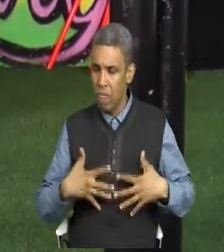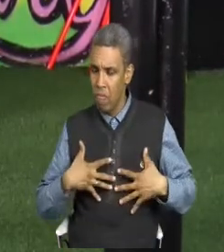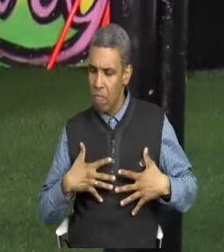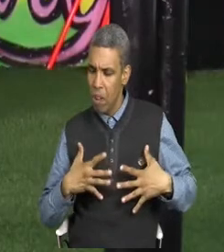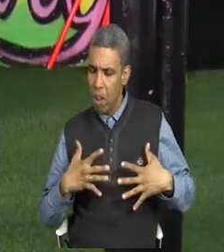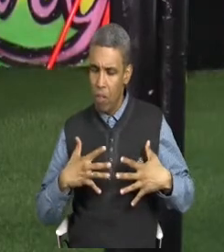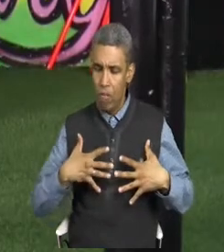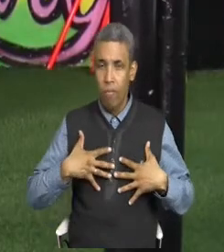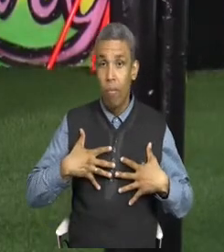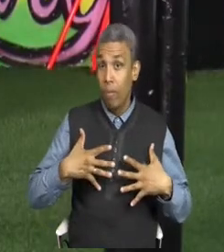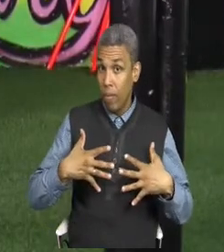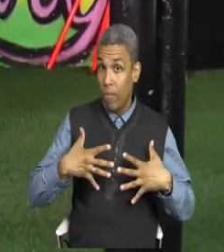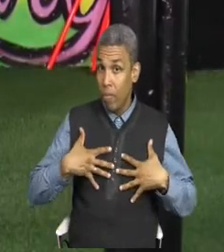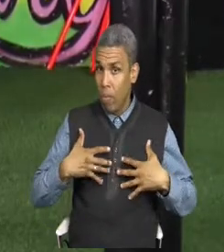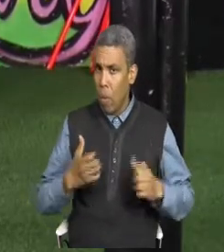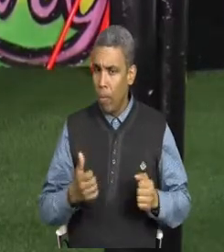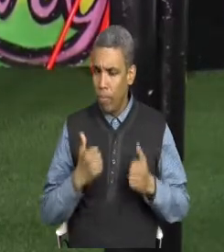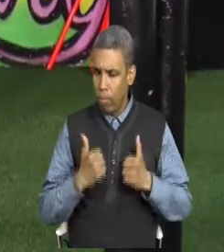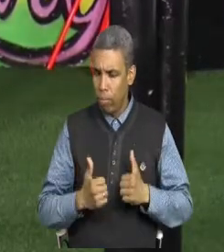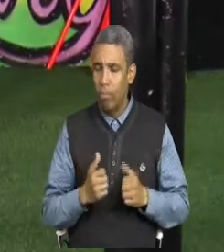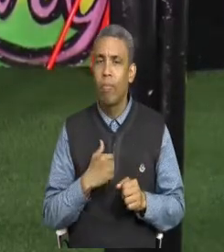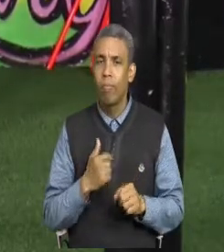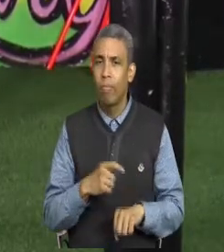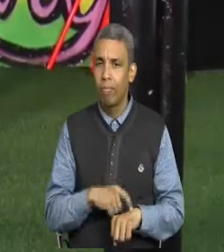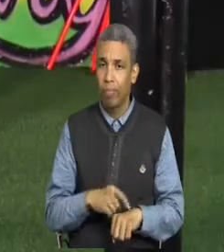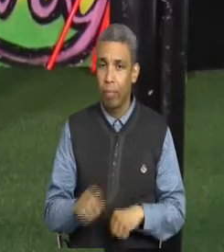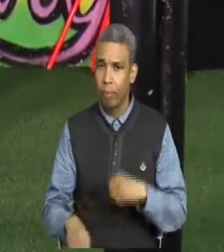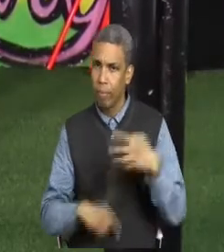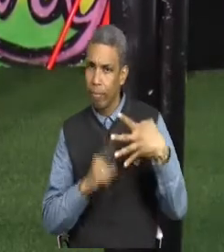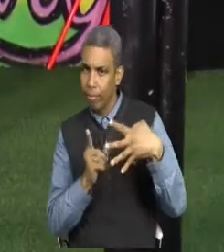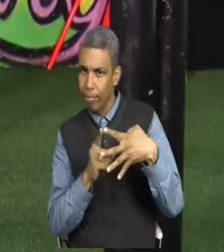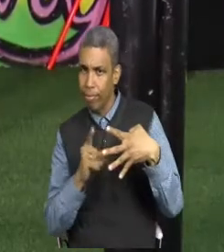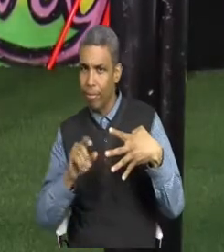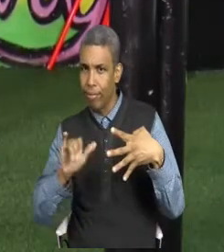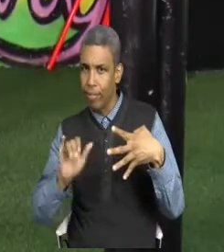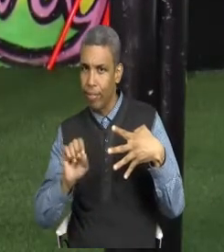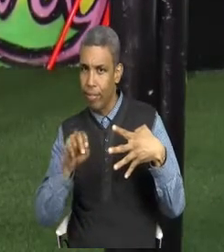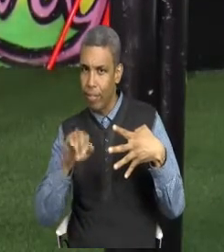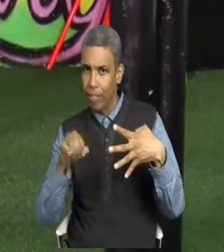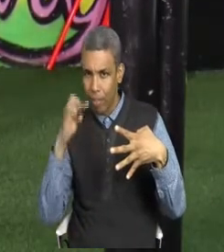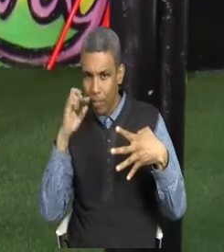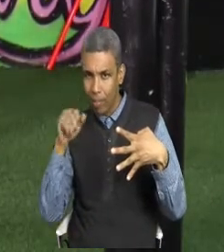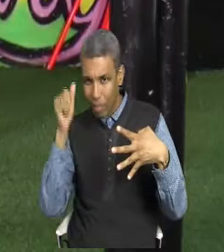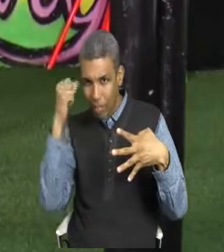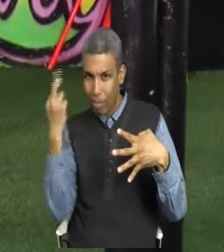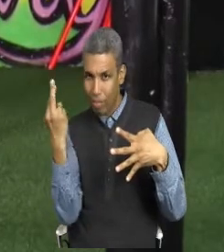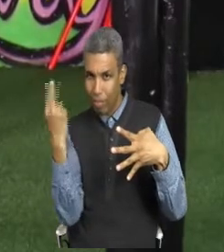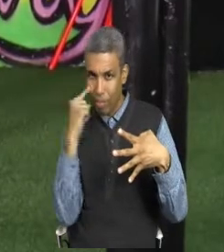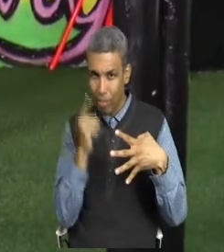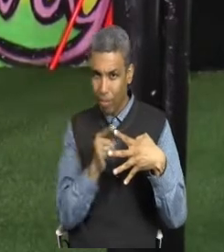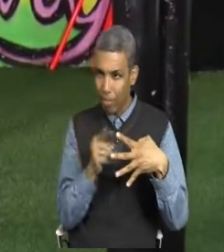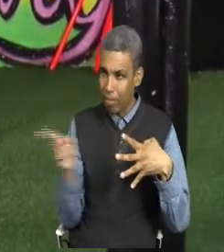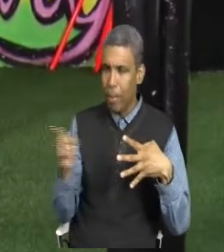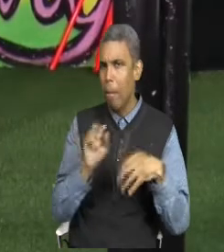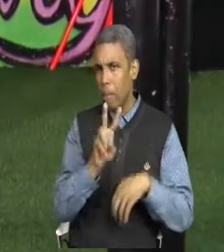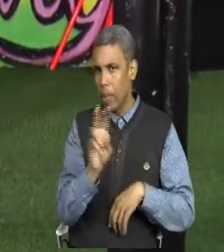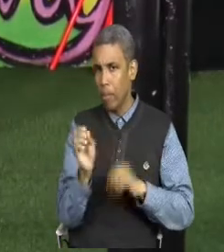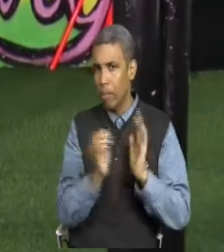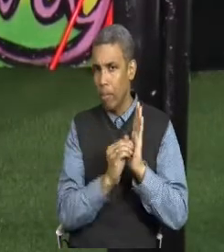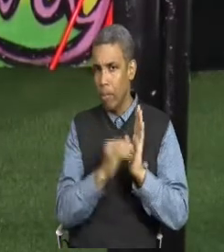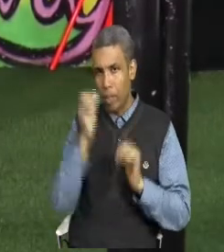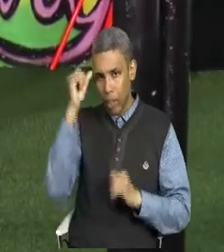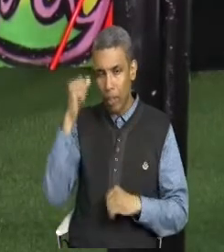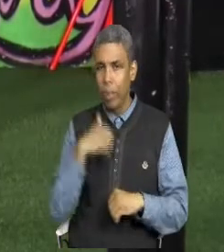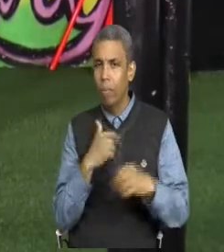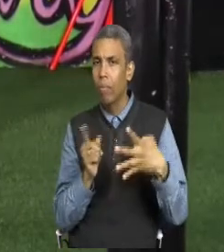¿de acuerdo? Entonces, jumping jack, que fue el primero, los payasitos, 20 repeticiones, muy bien.